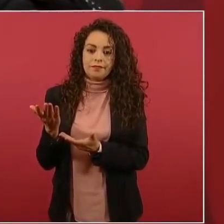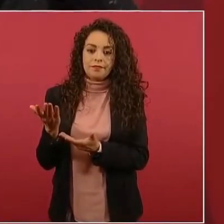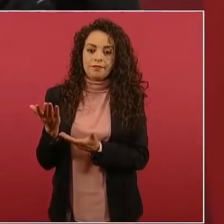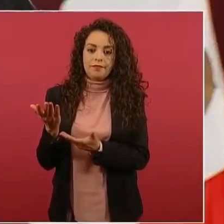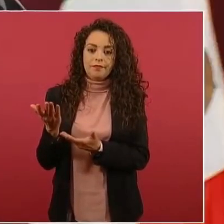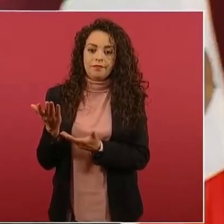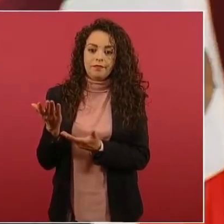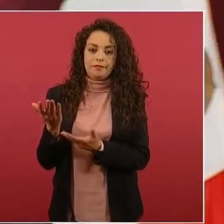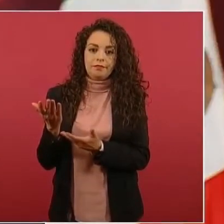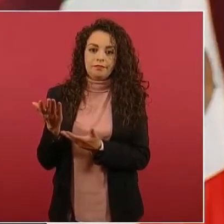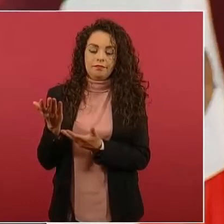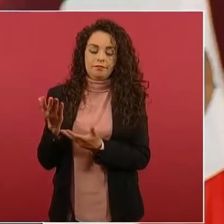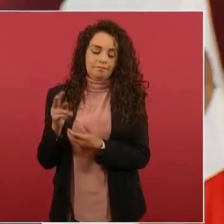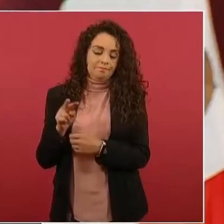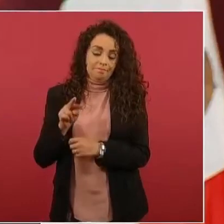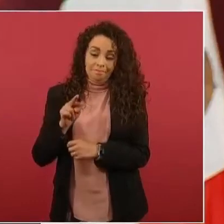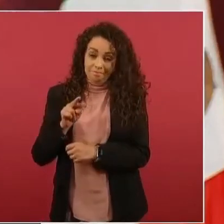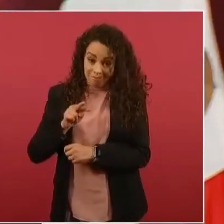es indudable